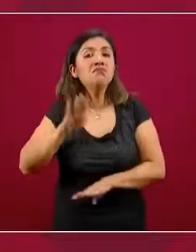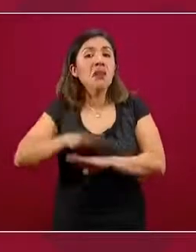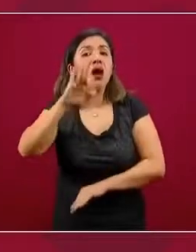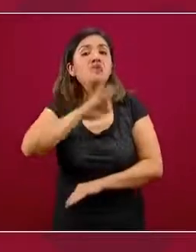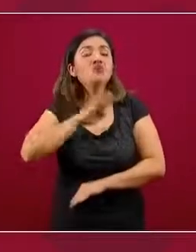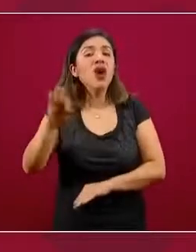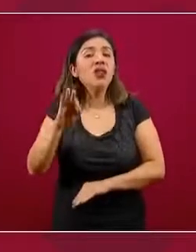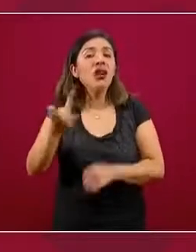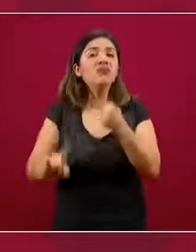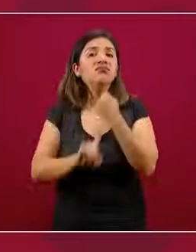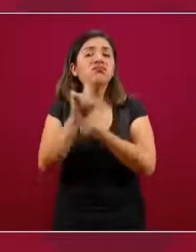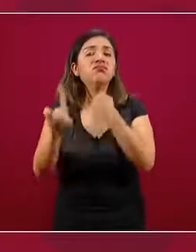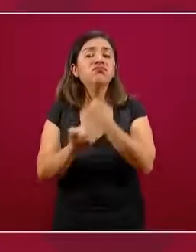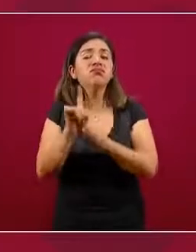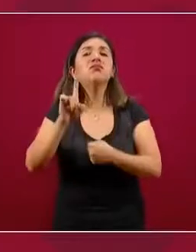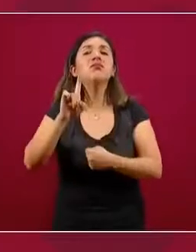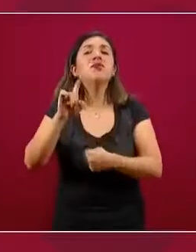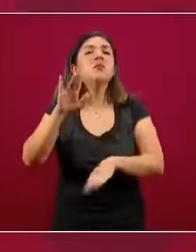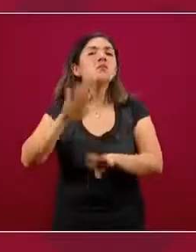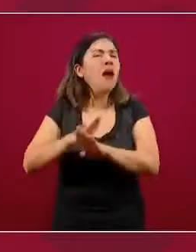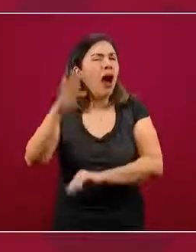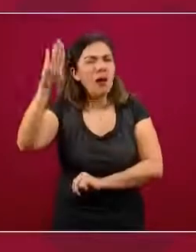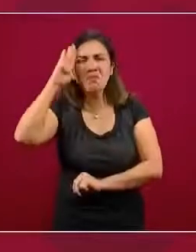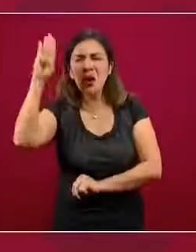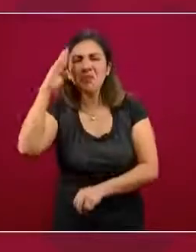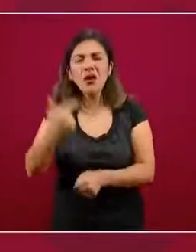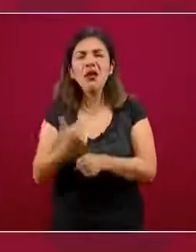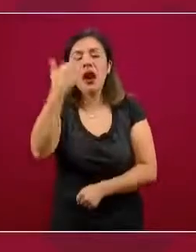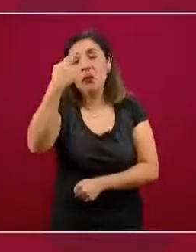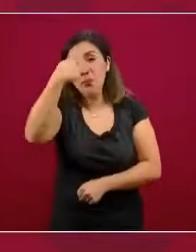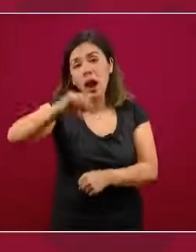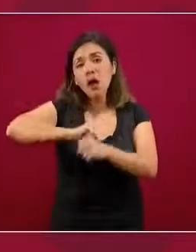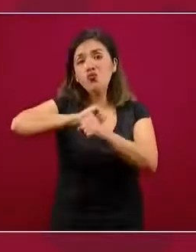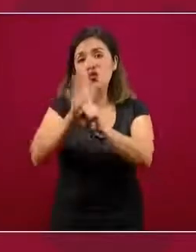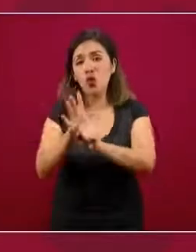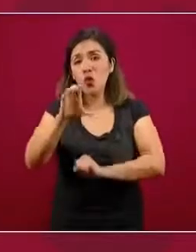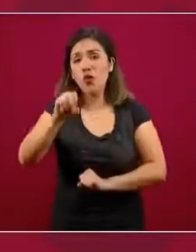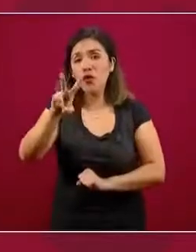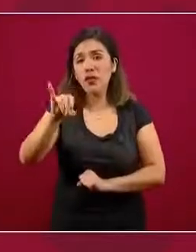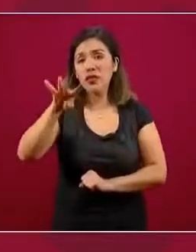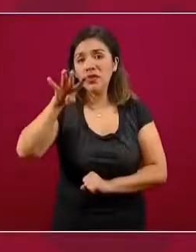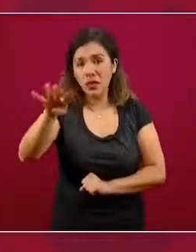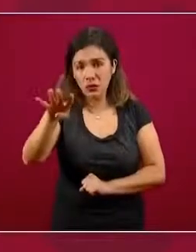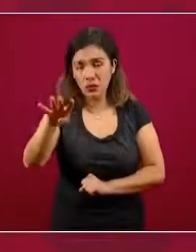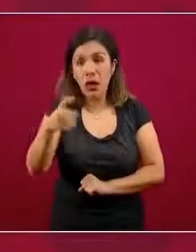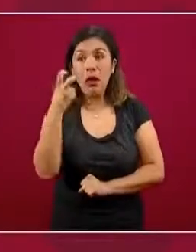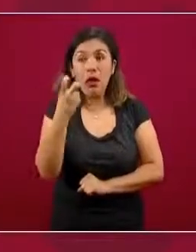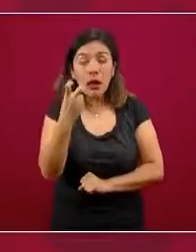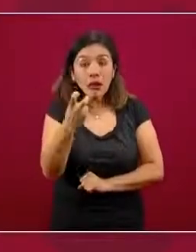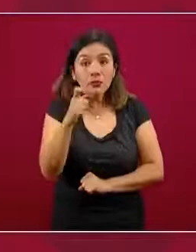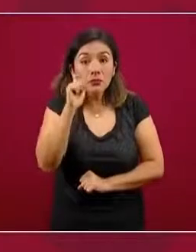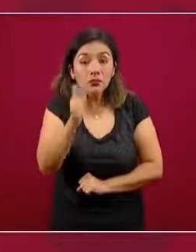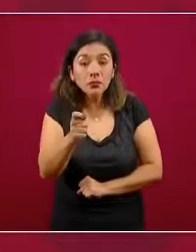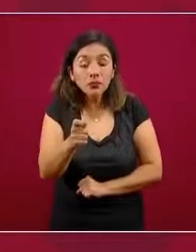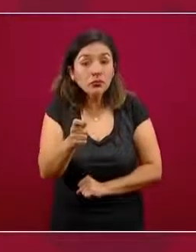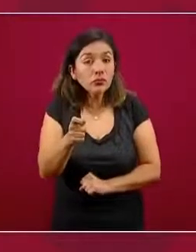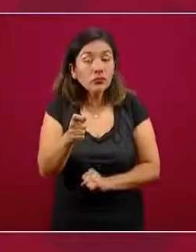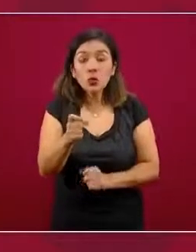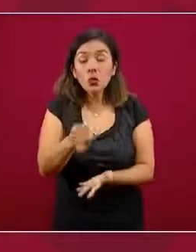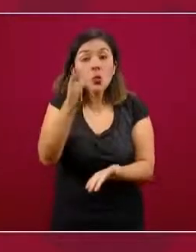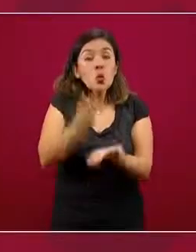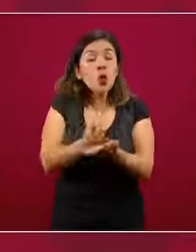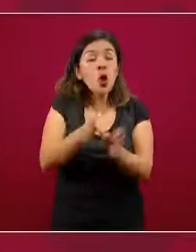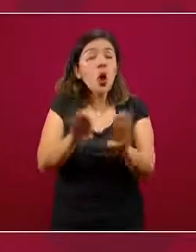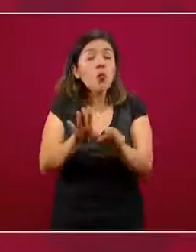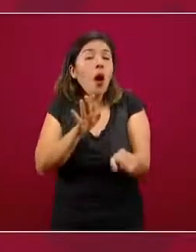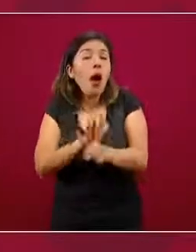de enfrentar los estragos más grandes de la pandemia de COVID-19. Y esto no es circunstancial